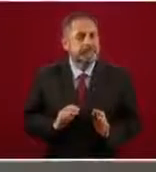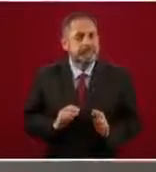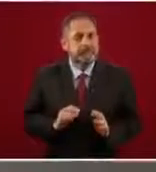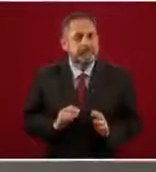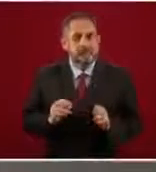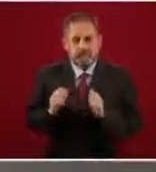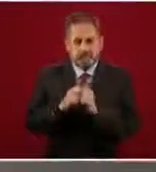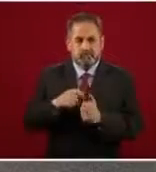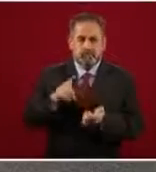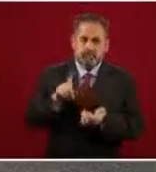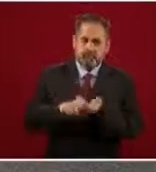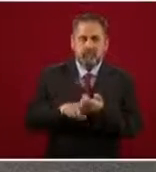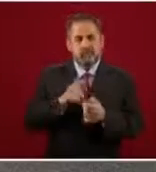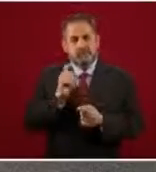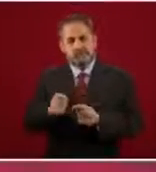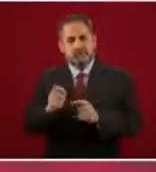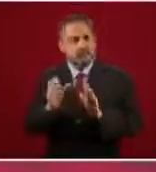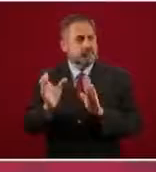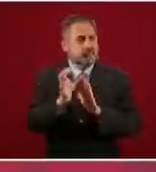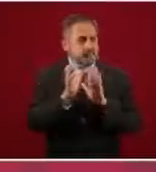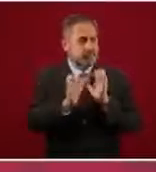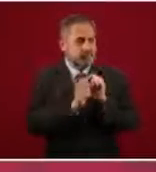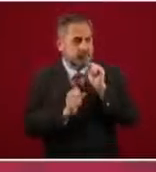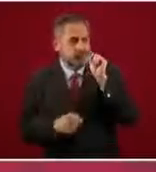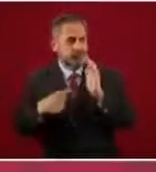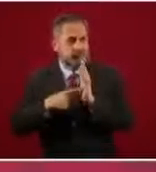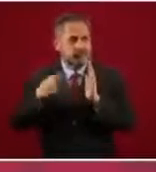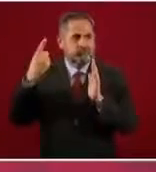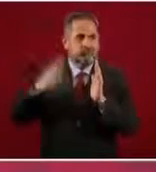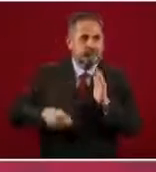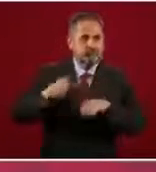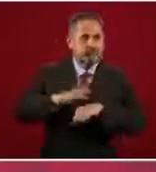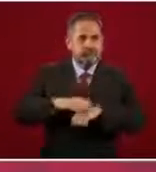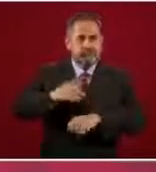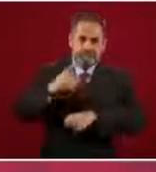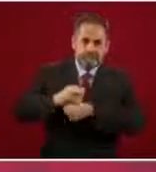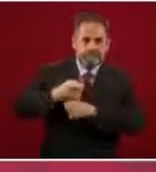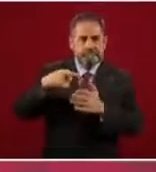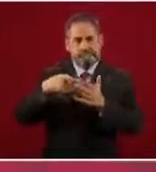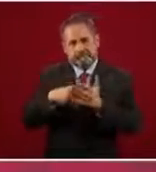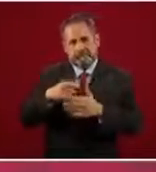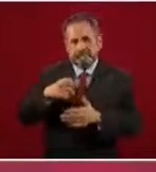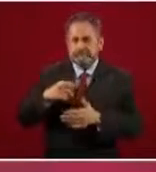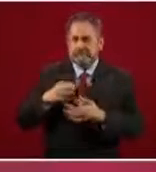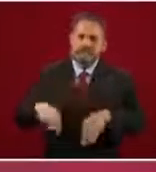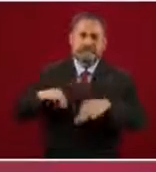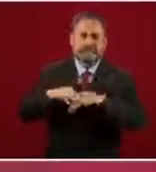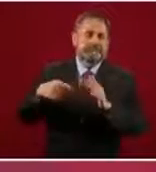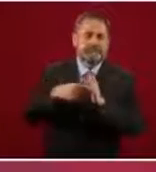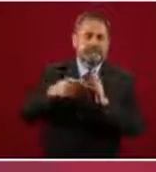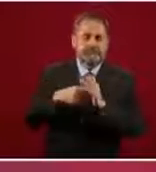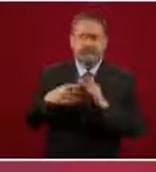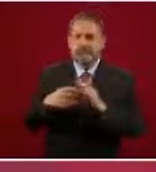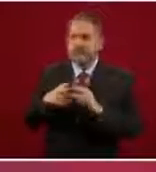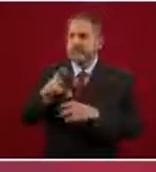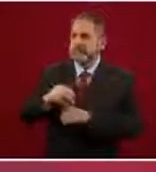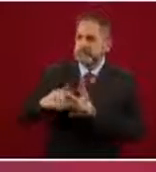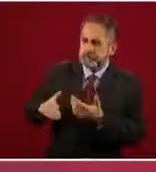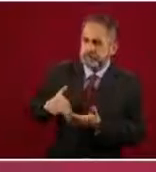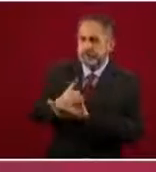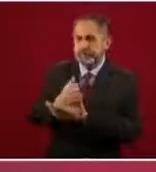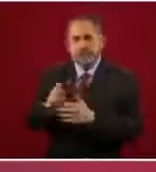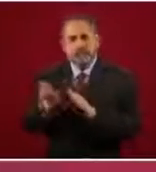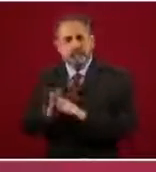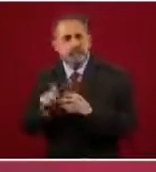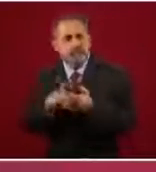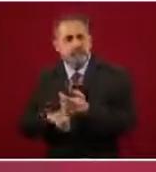haciendo valer la Constitución, los principios de no intervención, de